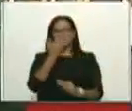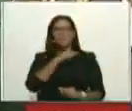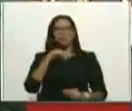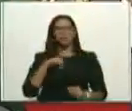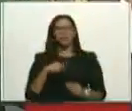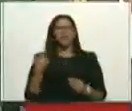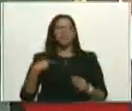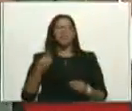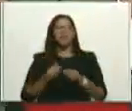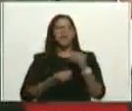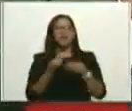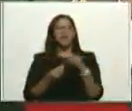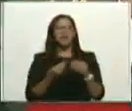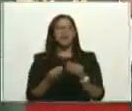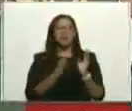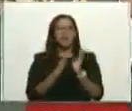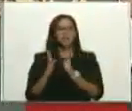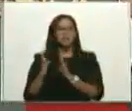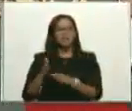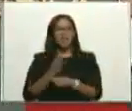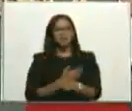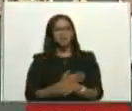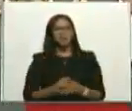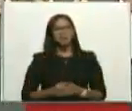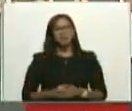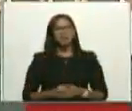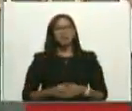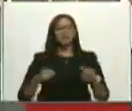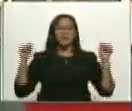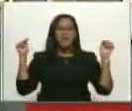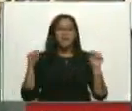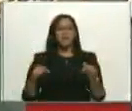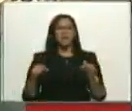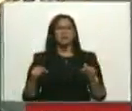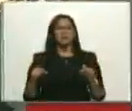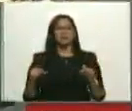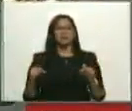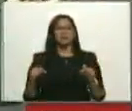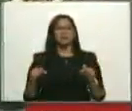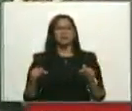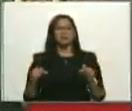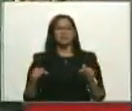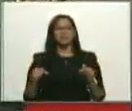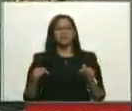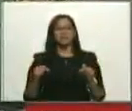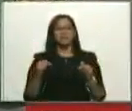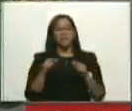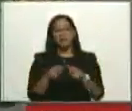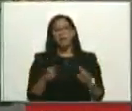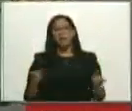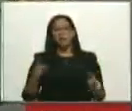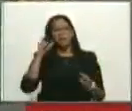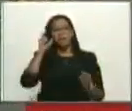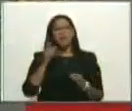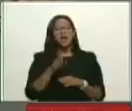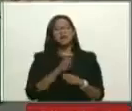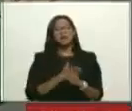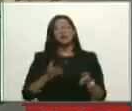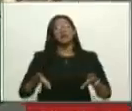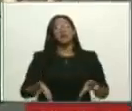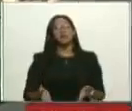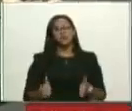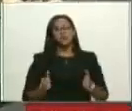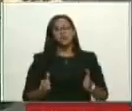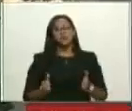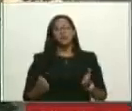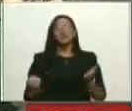planificada, la tenían organizada. Y en ese marco, ahí, días antes nació con